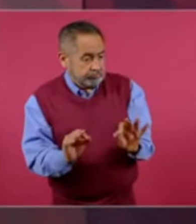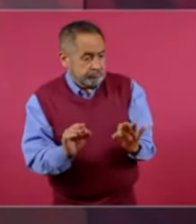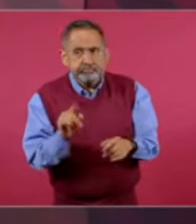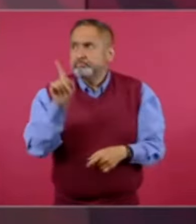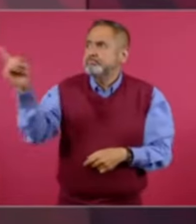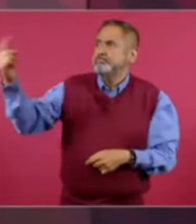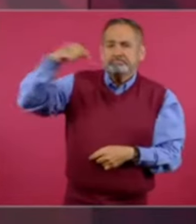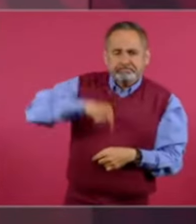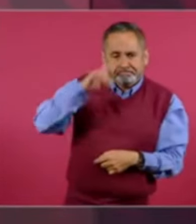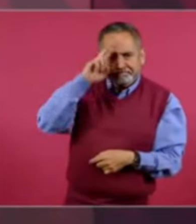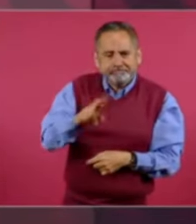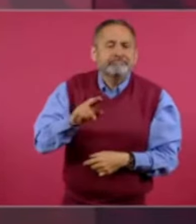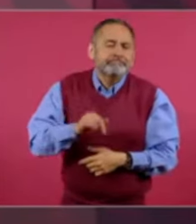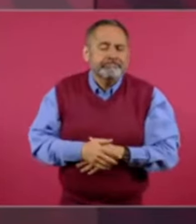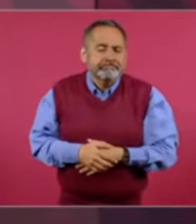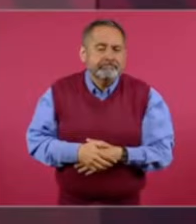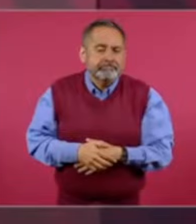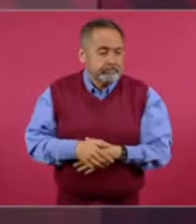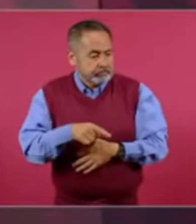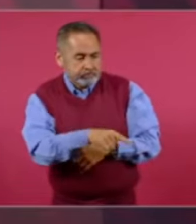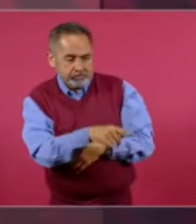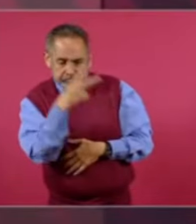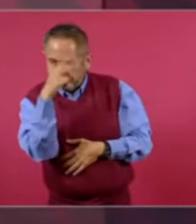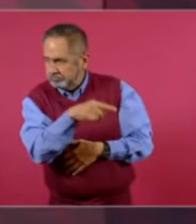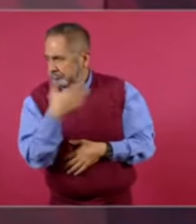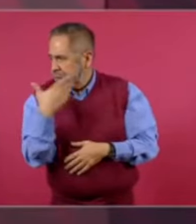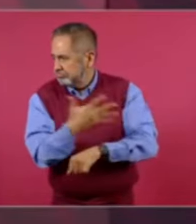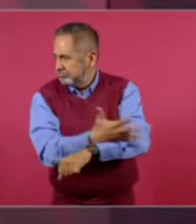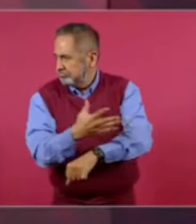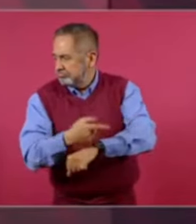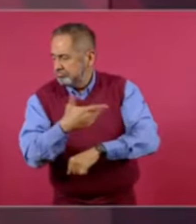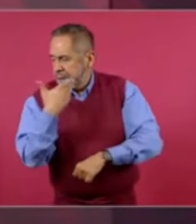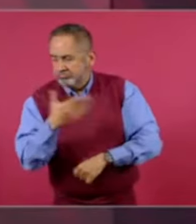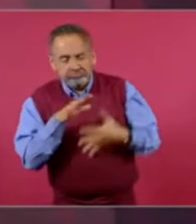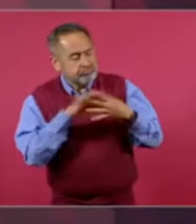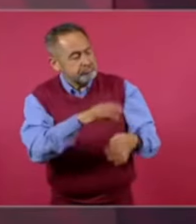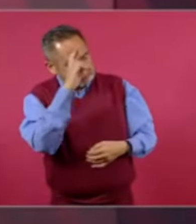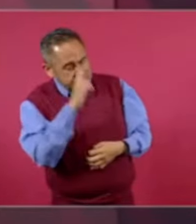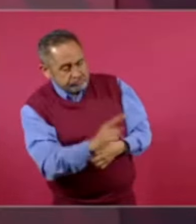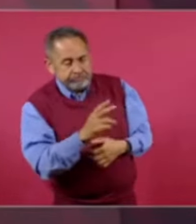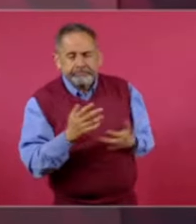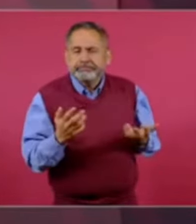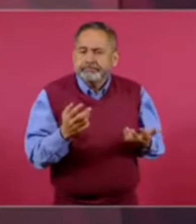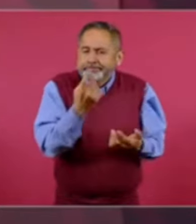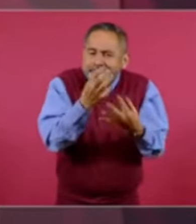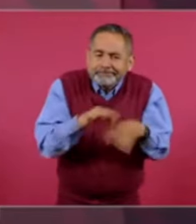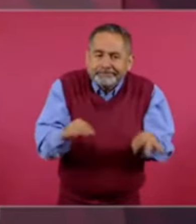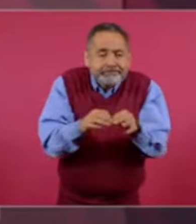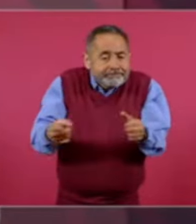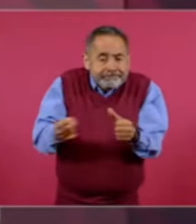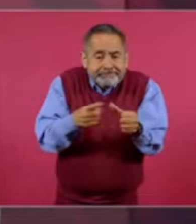Si hay honestidad en México, nos respetan afuera.